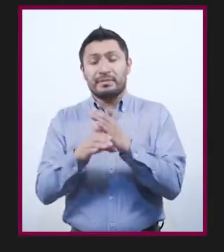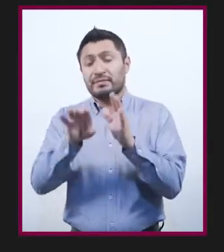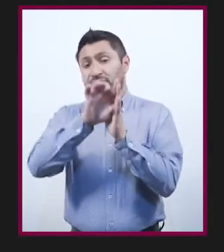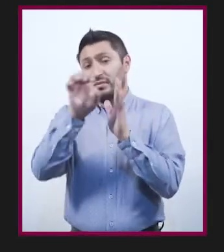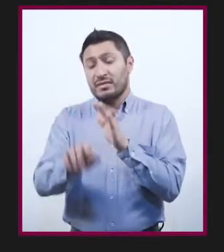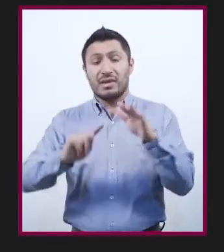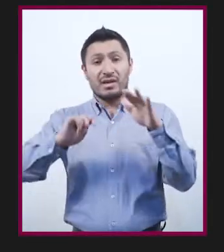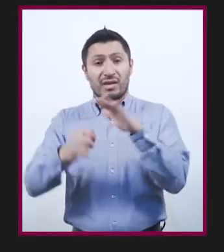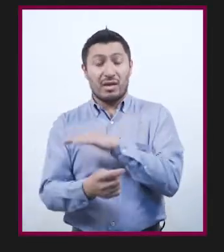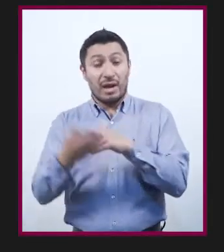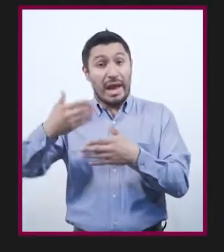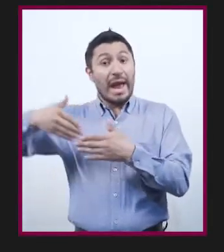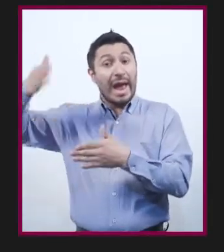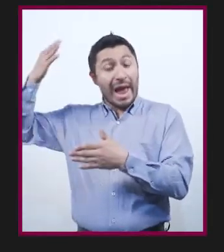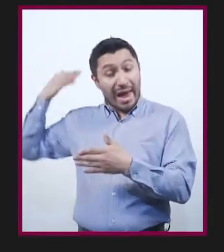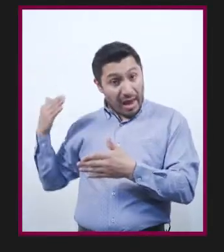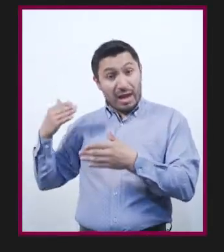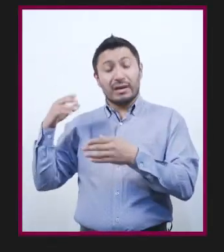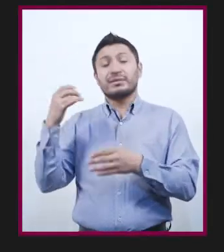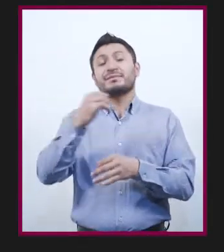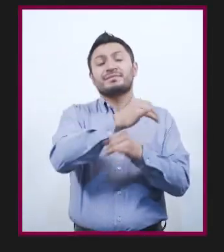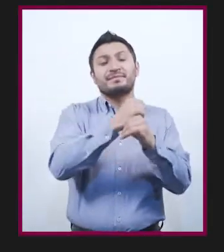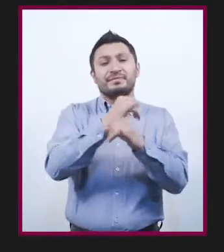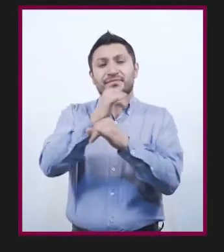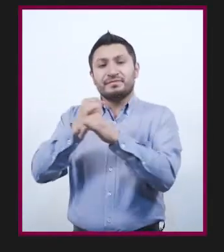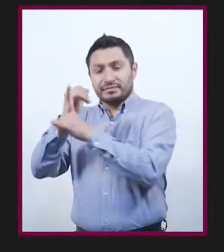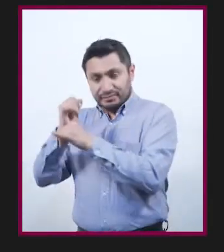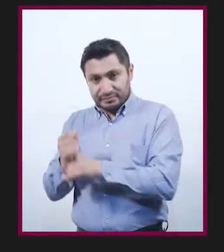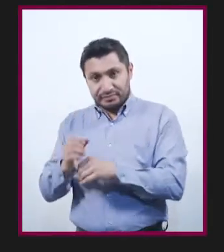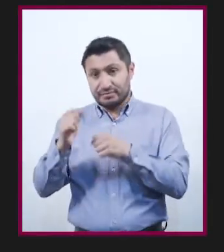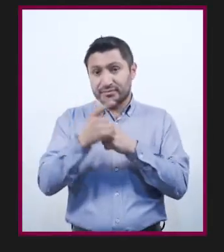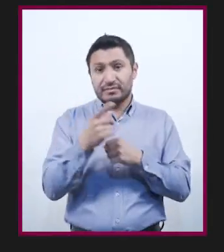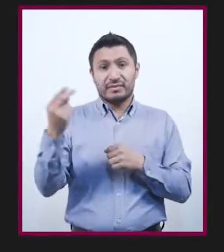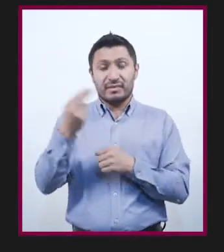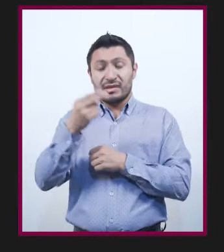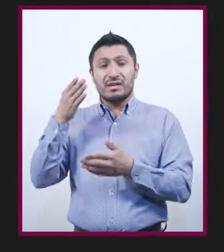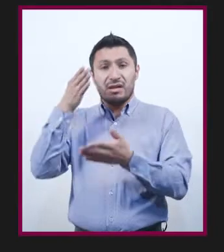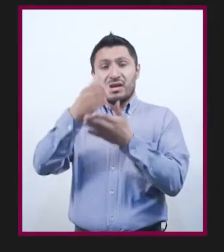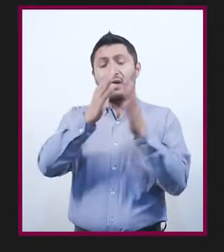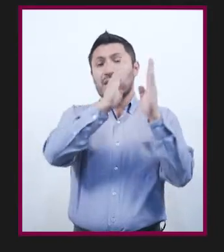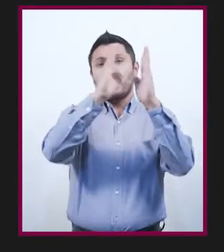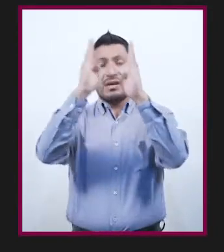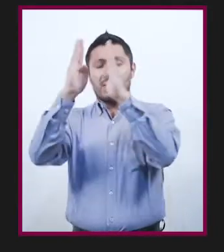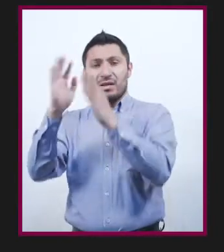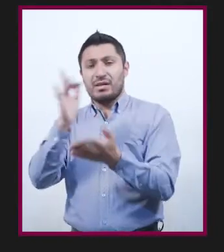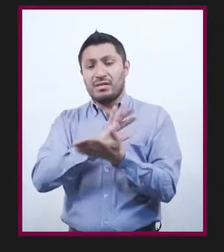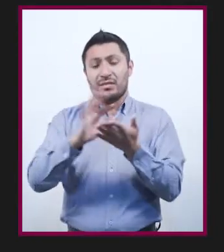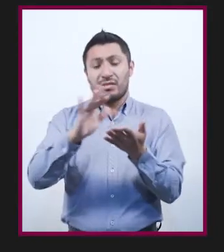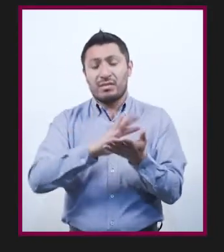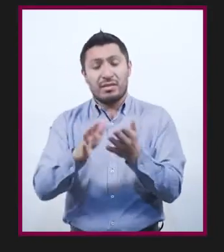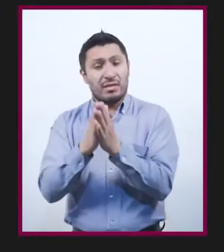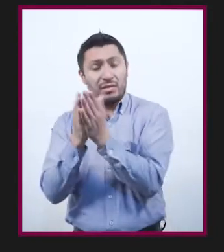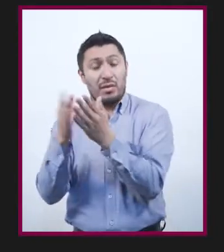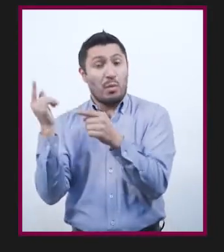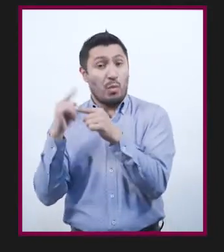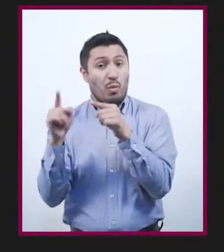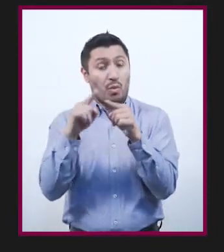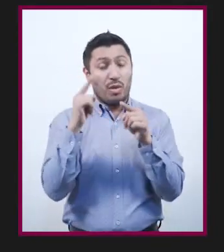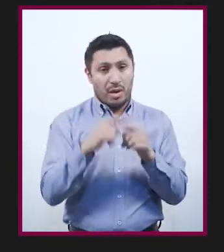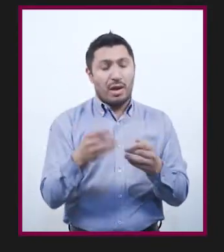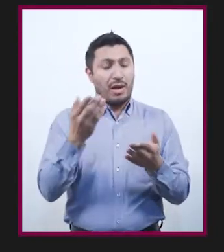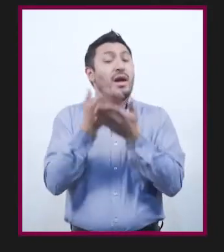antes pues no se podían expresar tanto por todas las cosas que decían de la gente, o sea, muchas